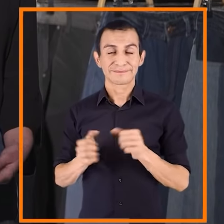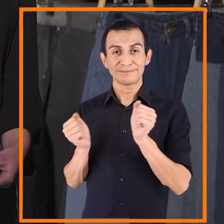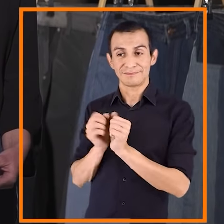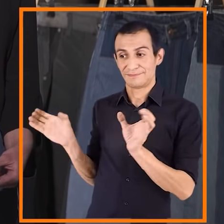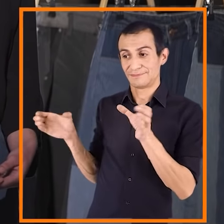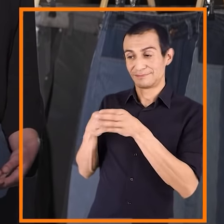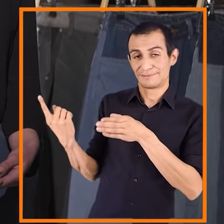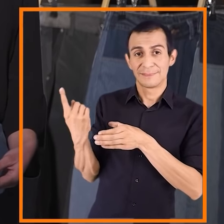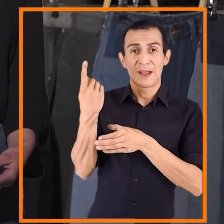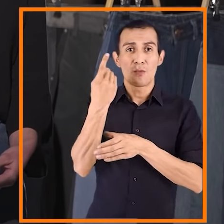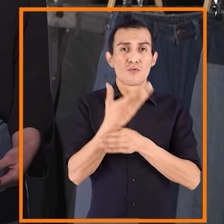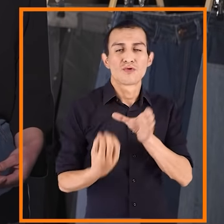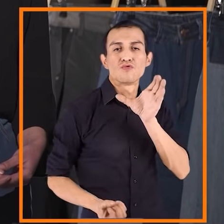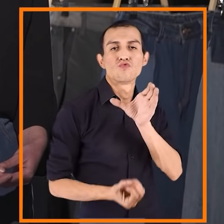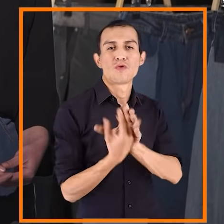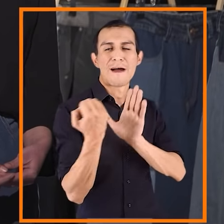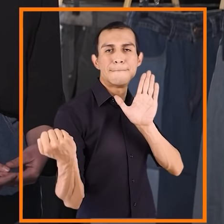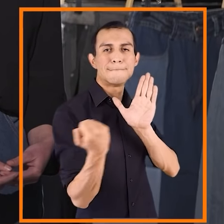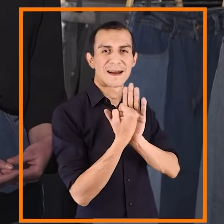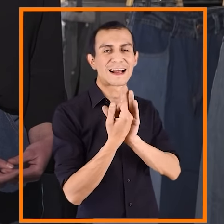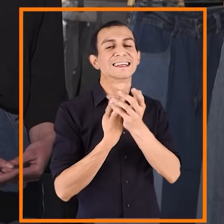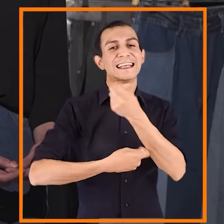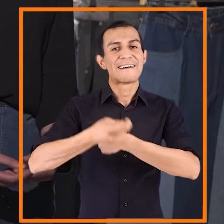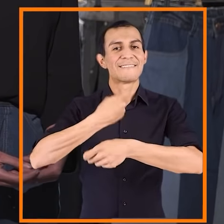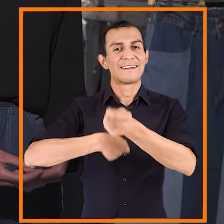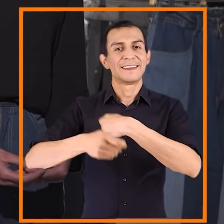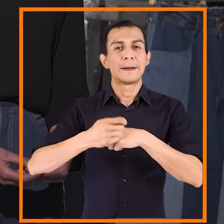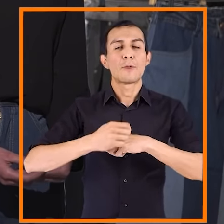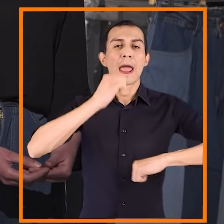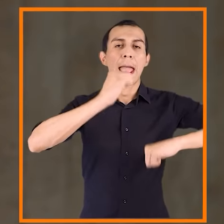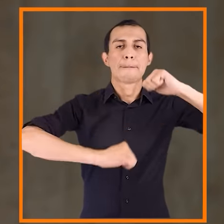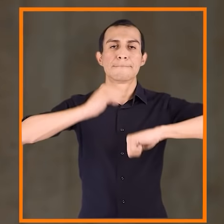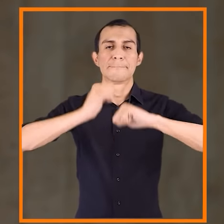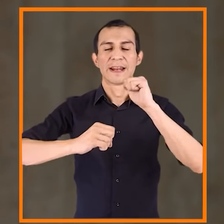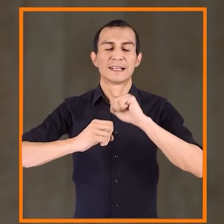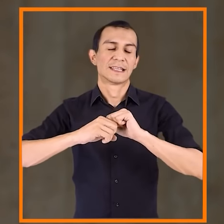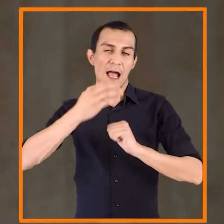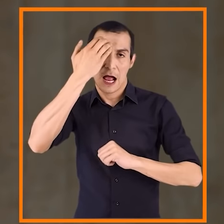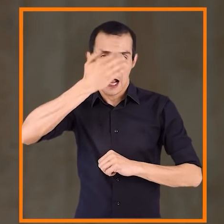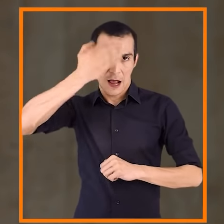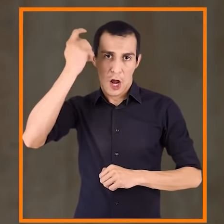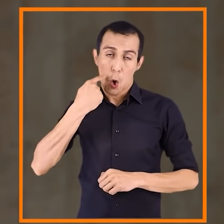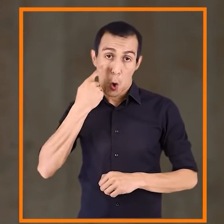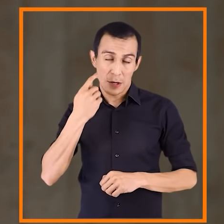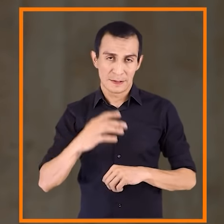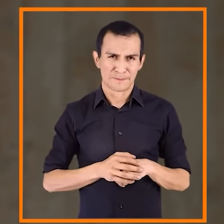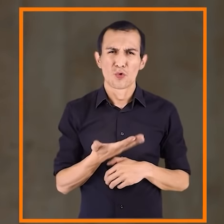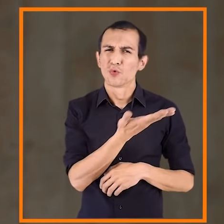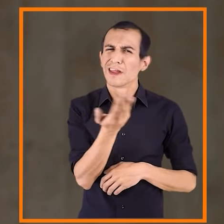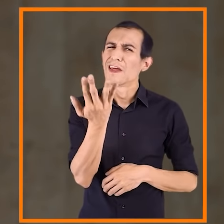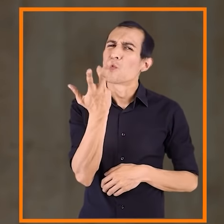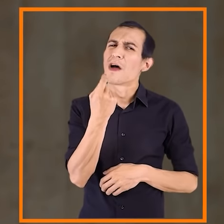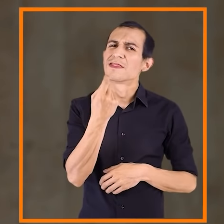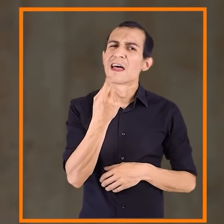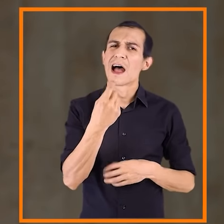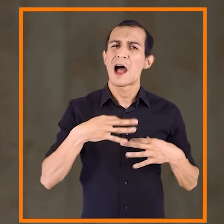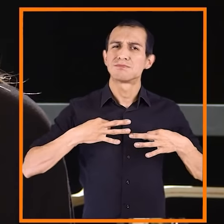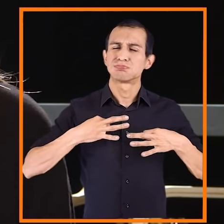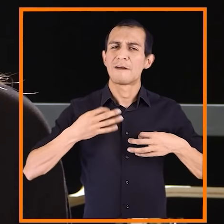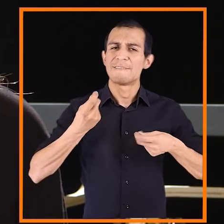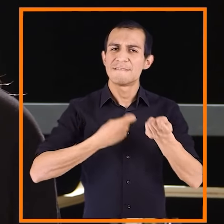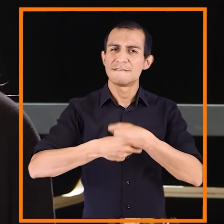Janneken. Janneken, que es una nueva marca que también se va a vender por el retail. ¿Cuántas prendas venden al